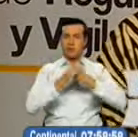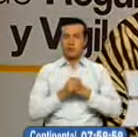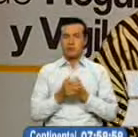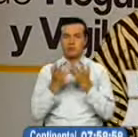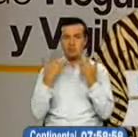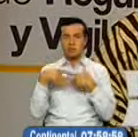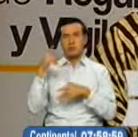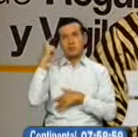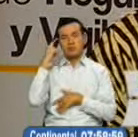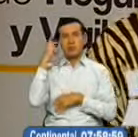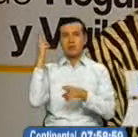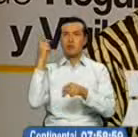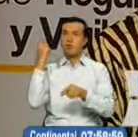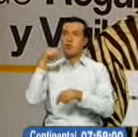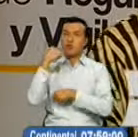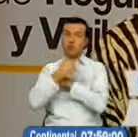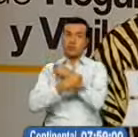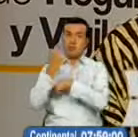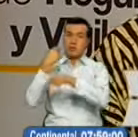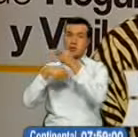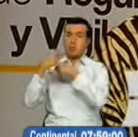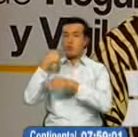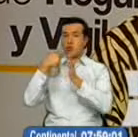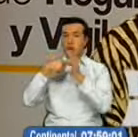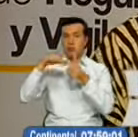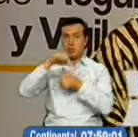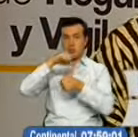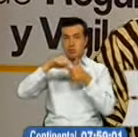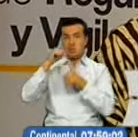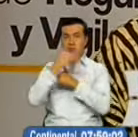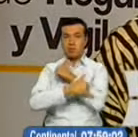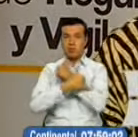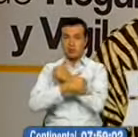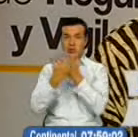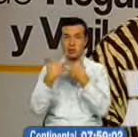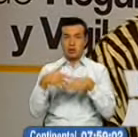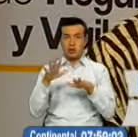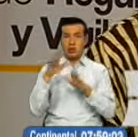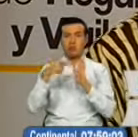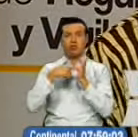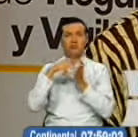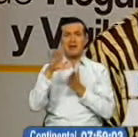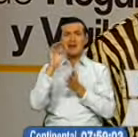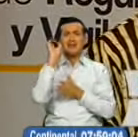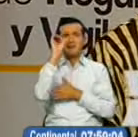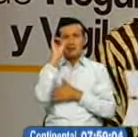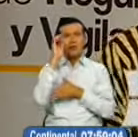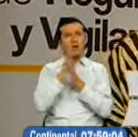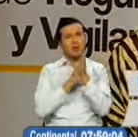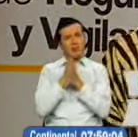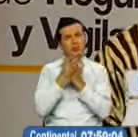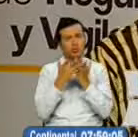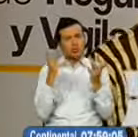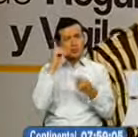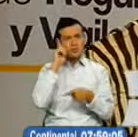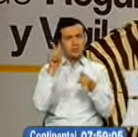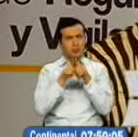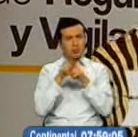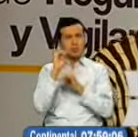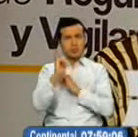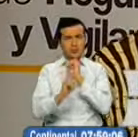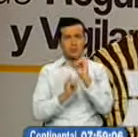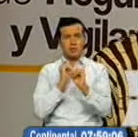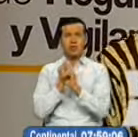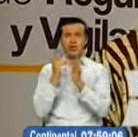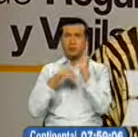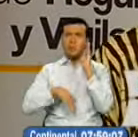pensar también en mercados extranjeros como son los de Centroamérica, con algunos países tenemos 0% de aranceles. Vale la pena aprovechar esos acuerdos internacionales que se